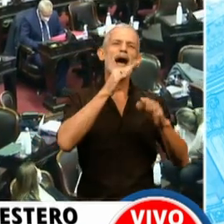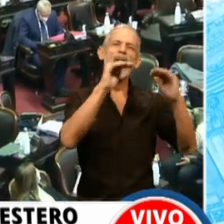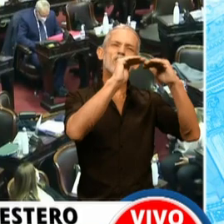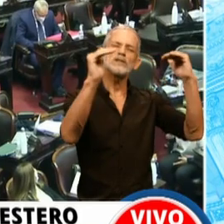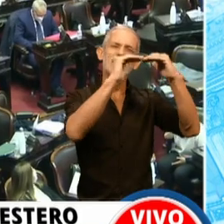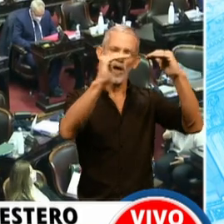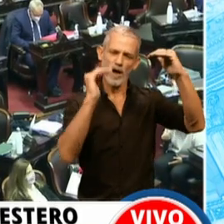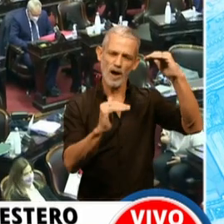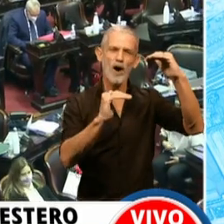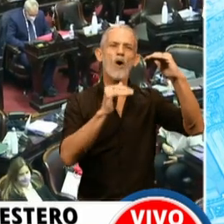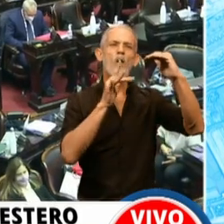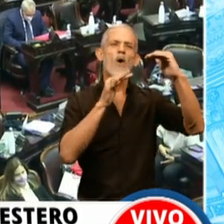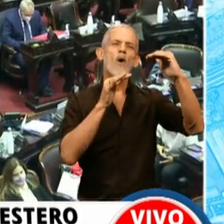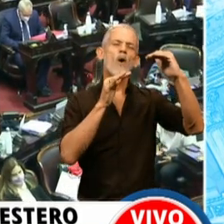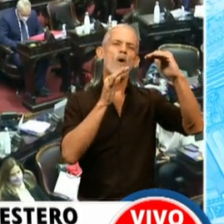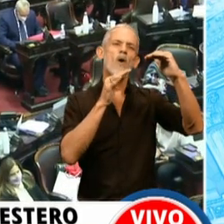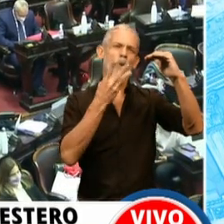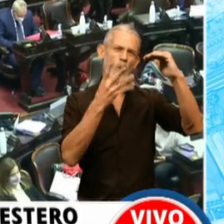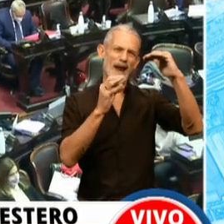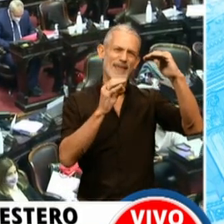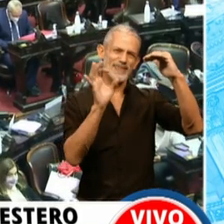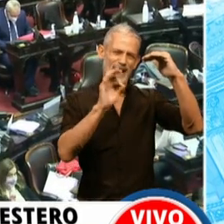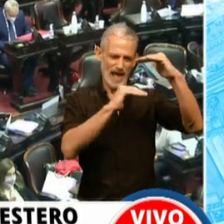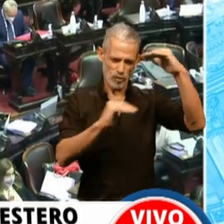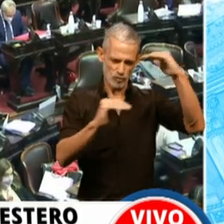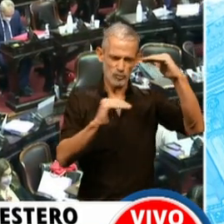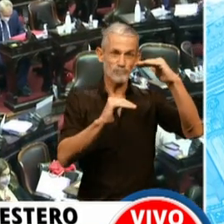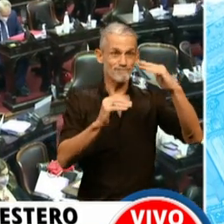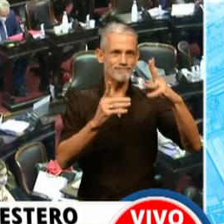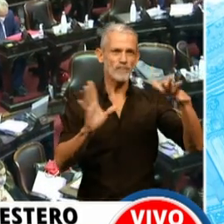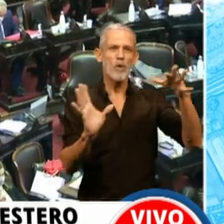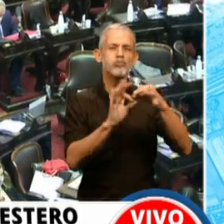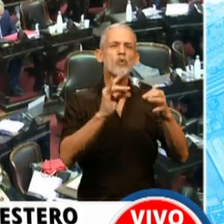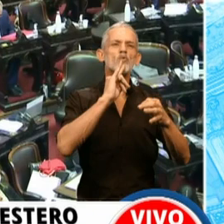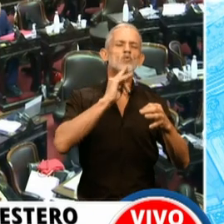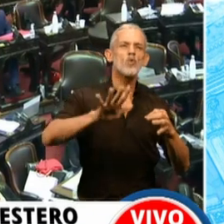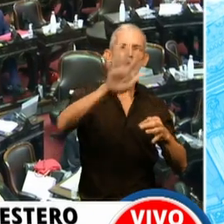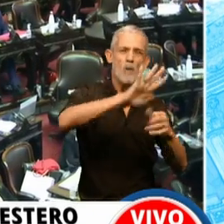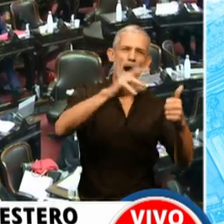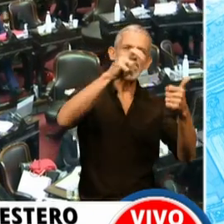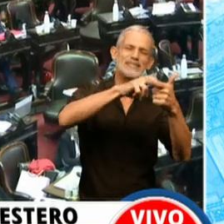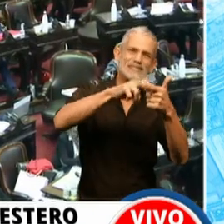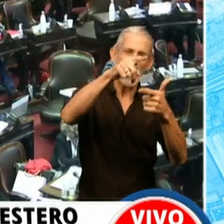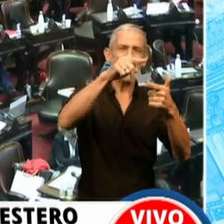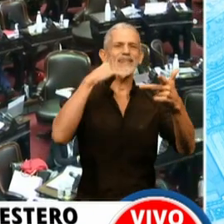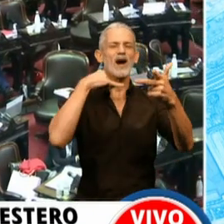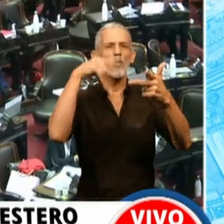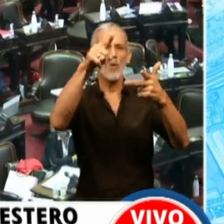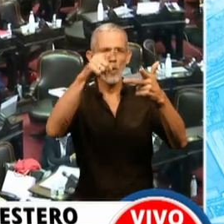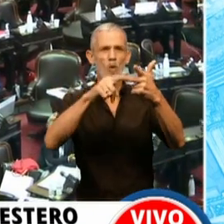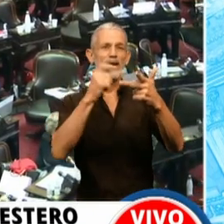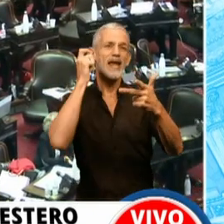a los 40 grados de latitud sur que tenía a las provincias de tucumán salta jujuy